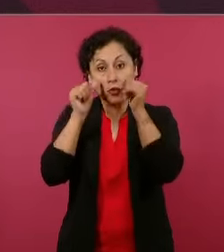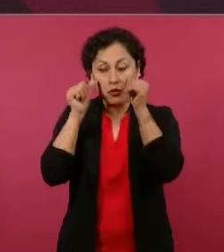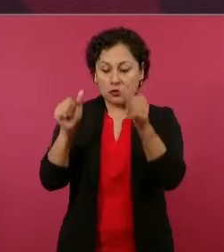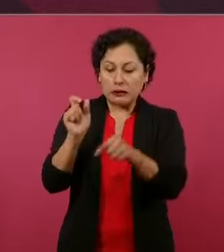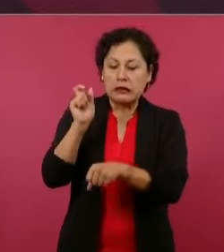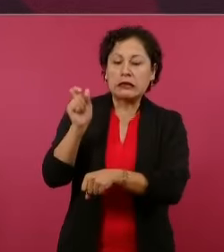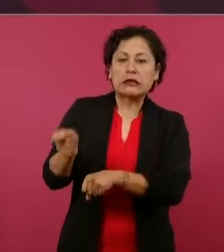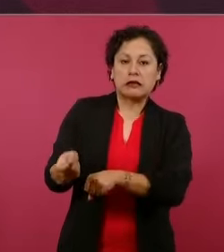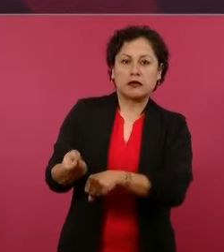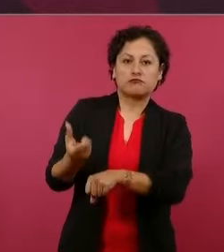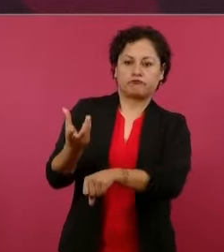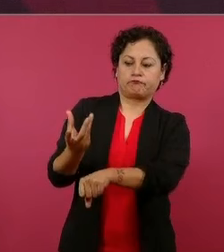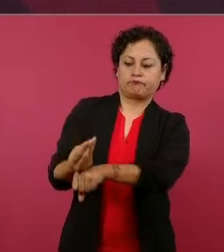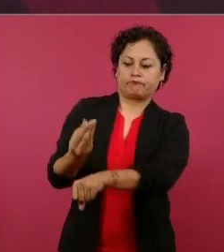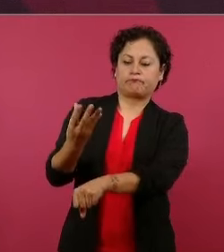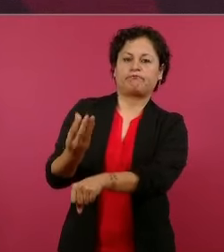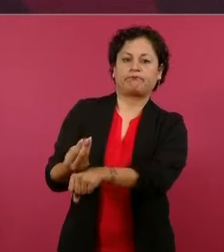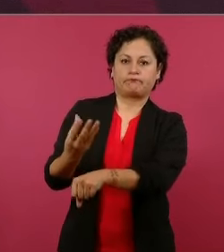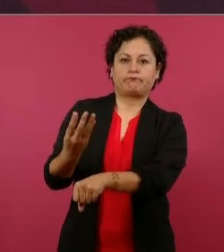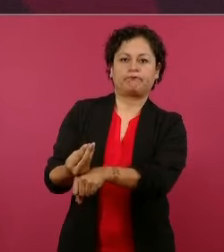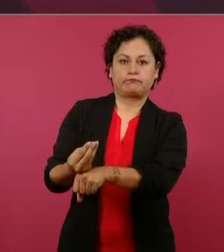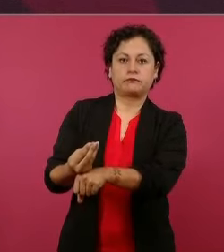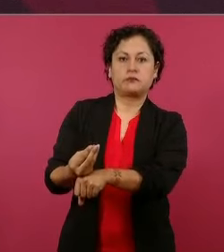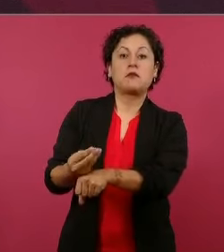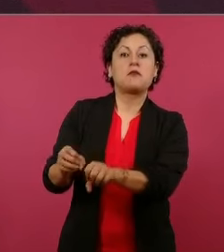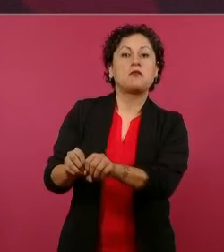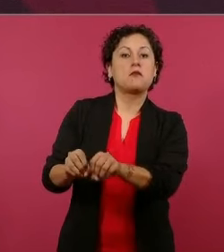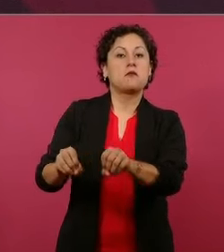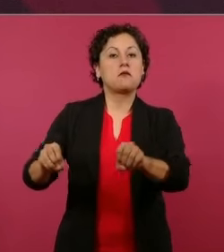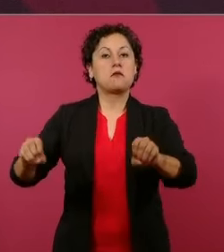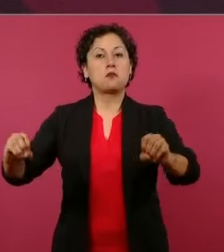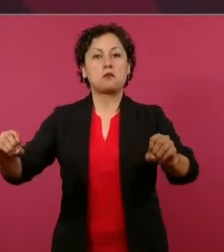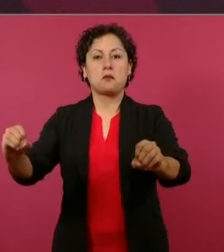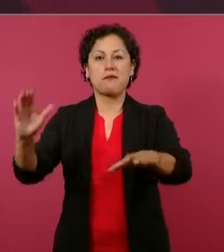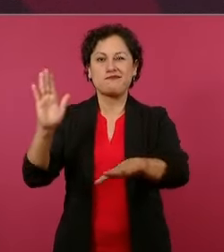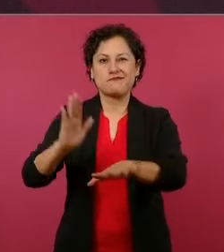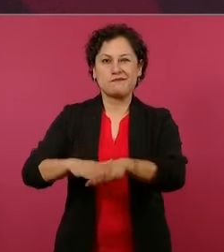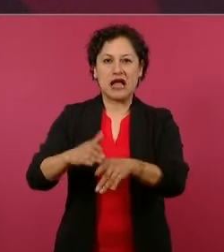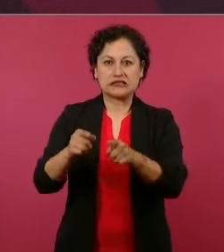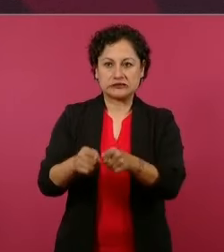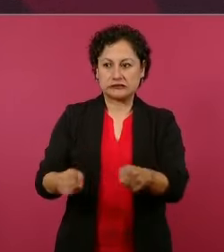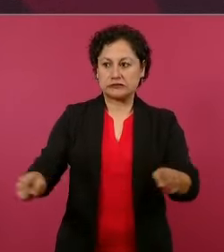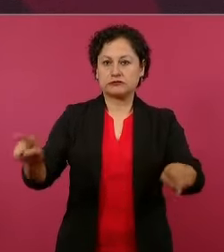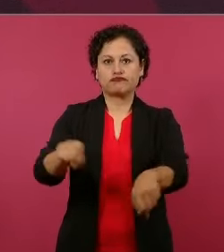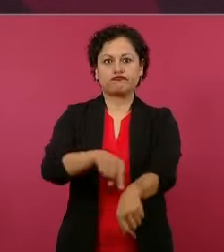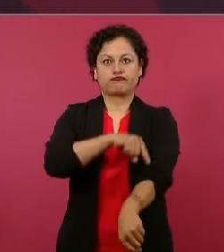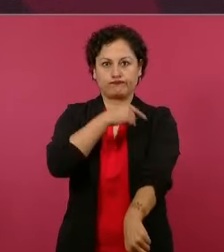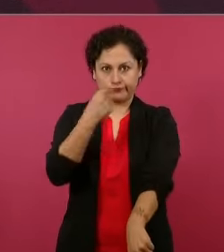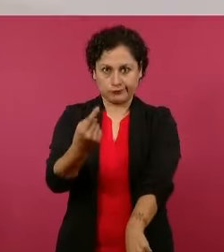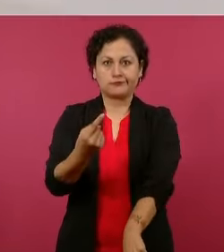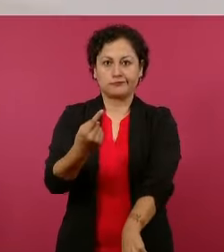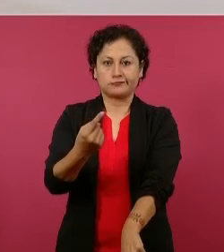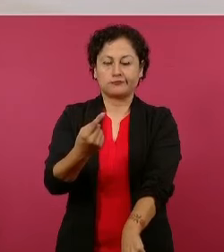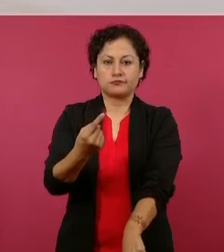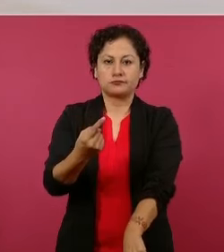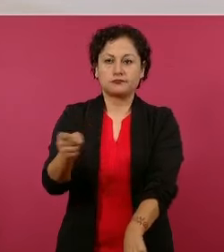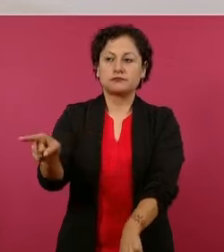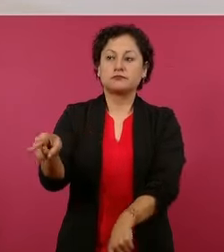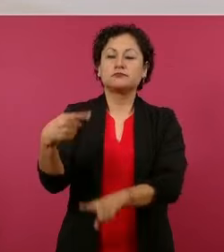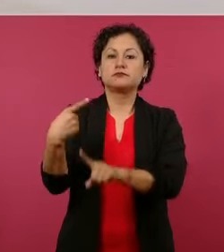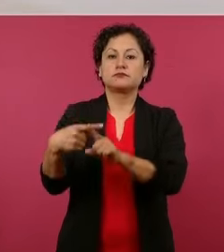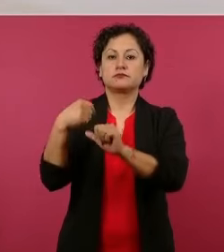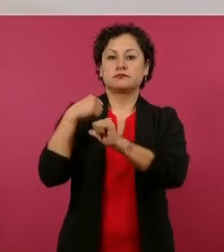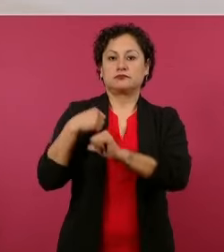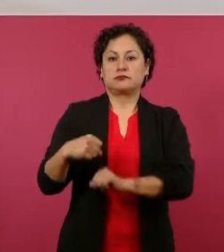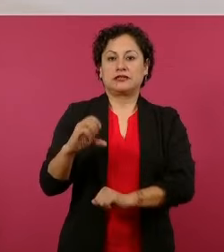rehabilitarlo eh ampliarlo pero ya este cagas